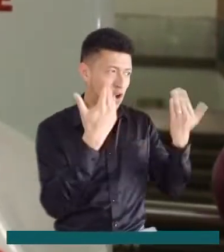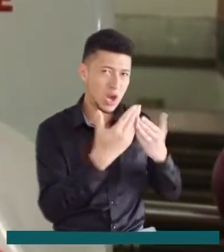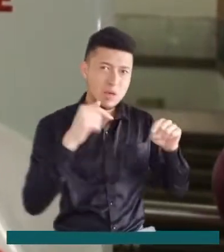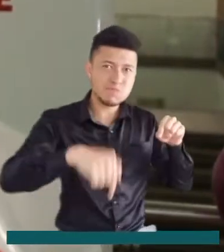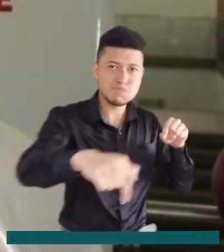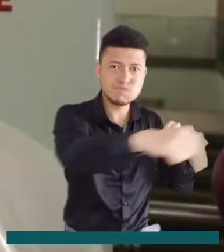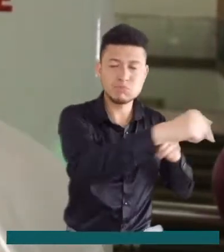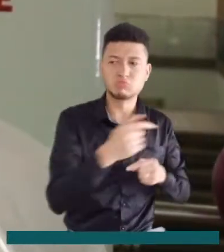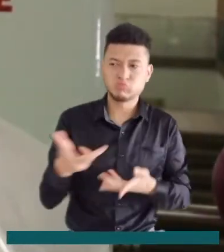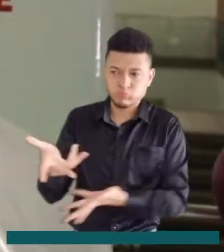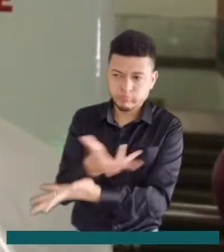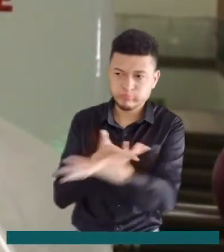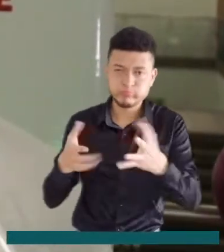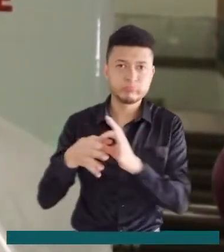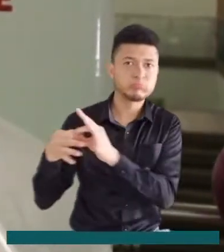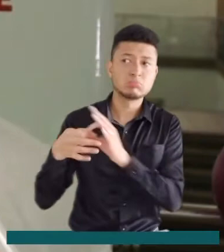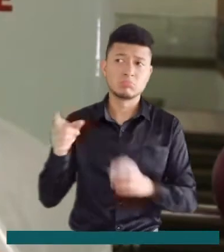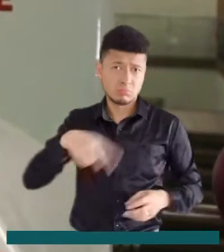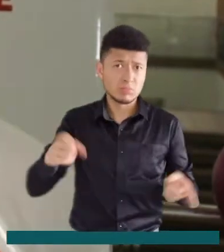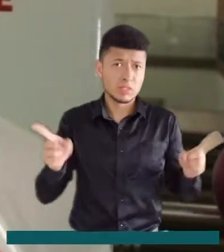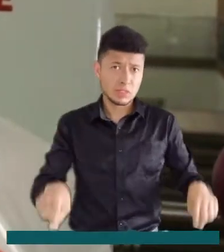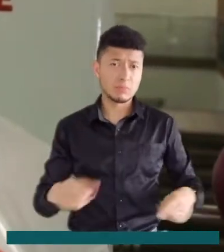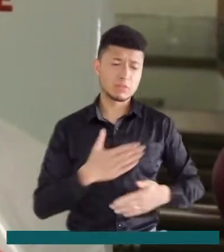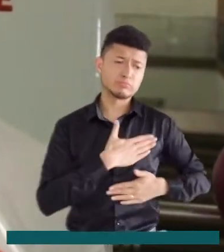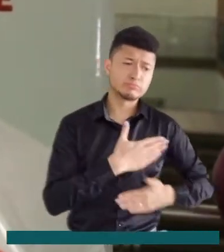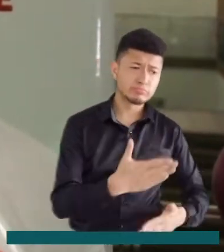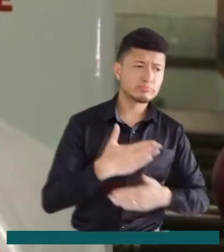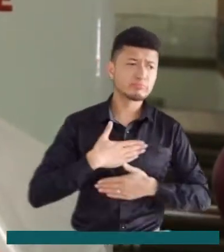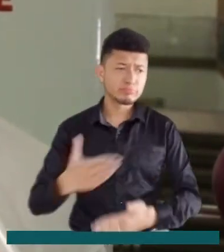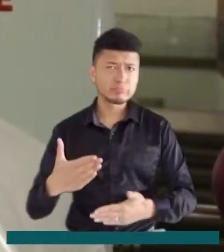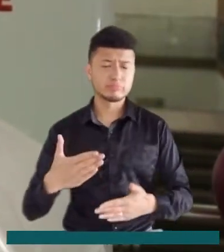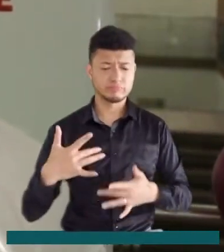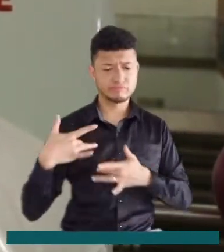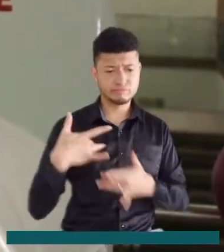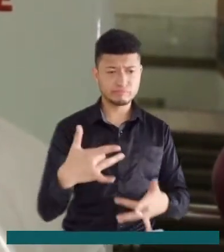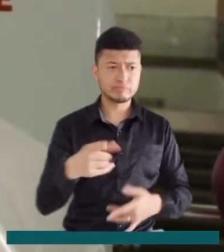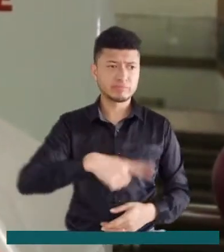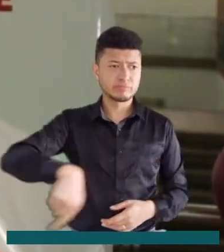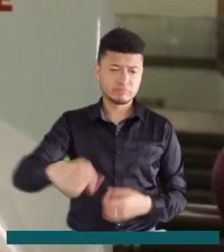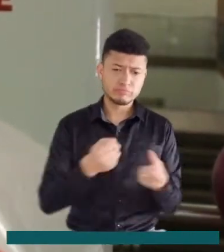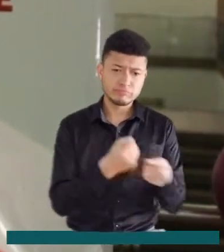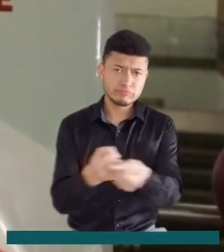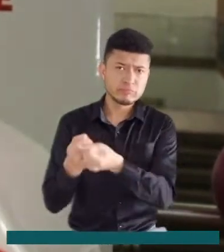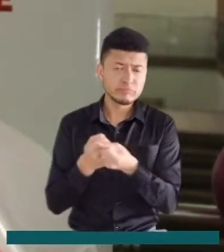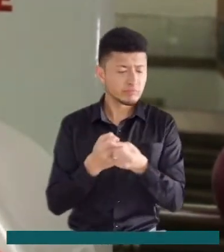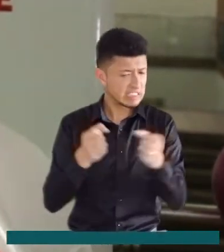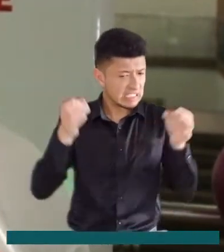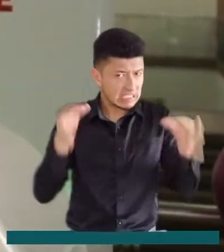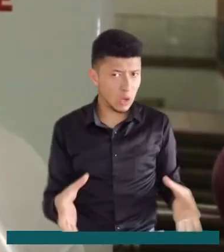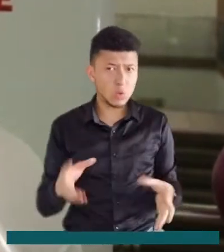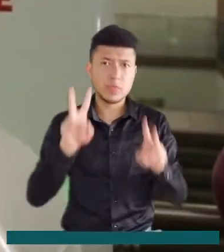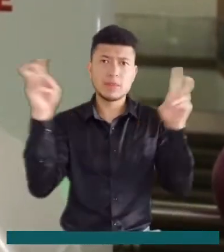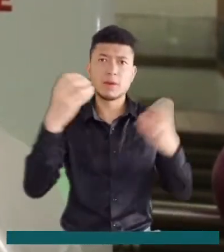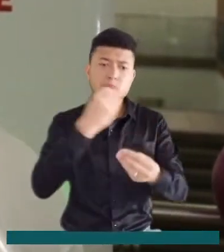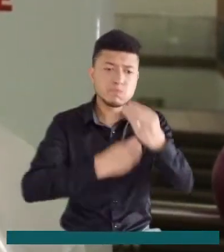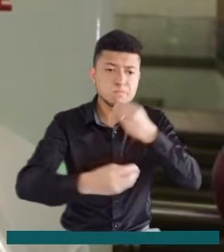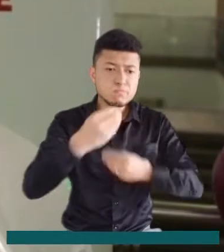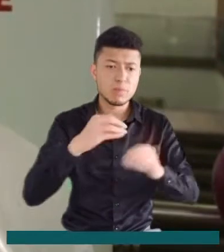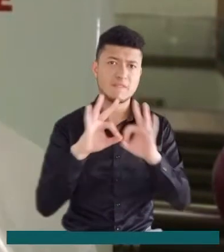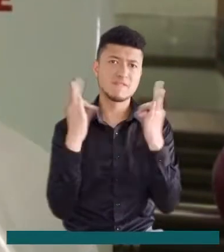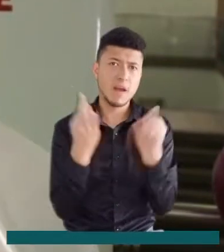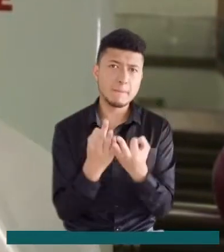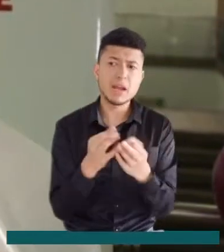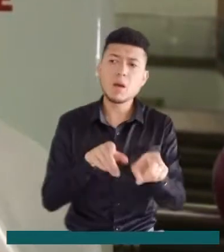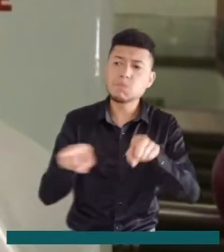instituciones educativas para que también de manera generosa den su aporte y así poder asegurar el tema alimentario